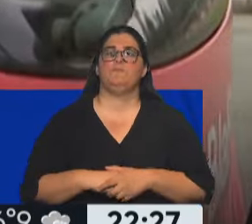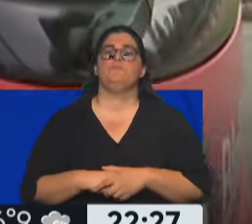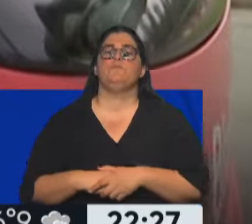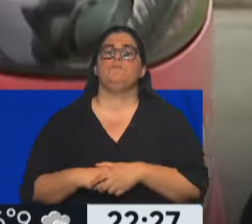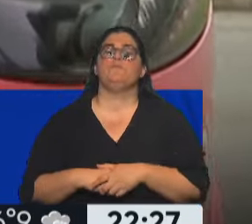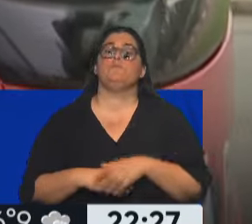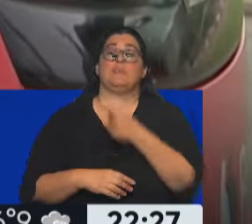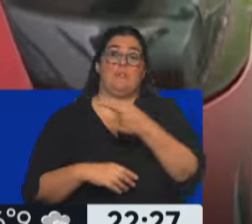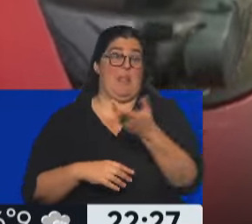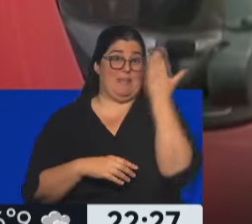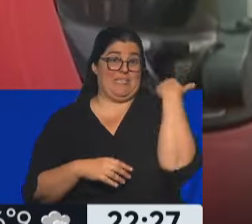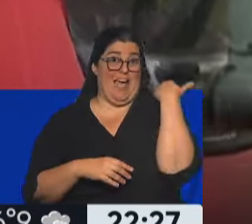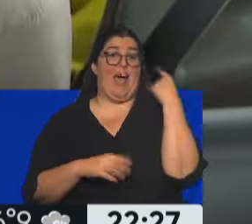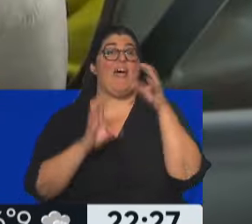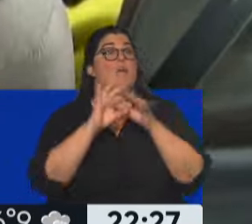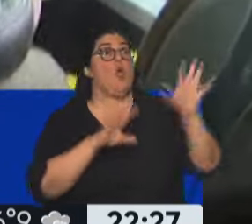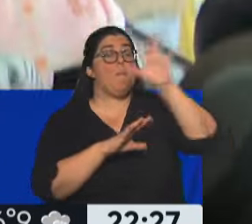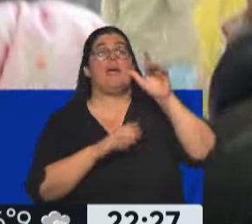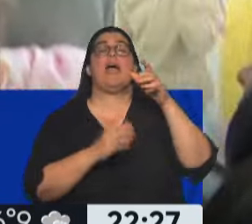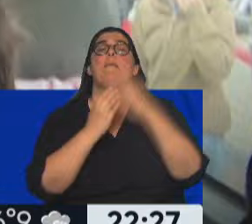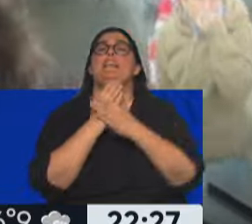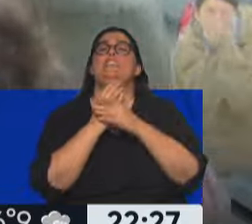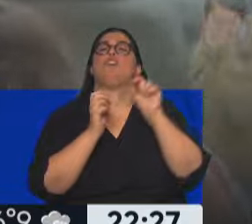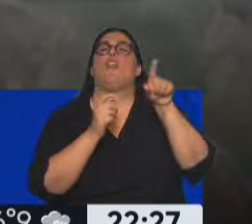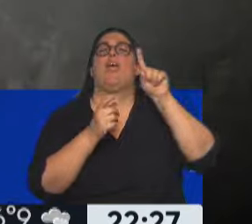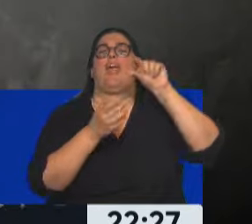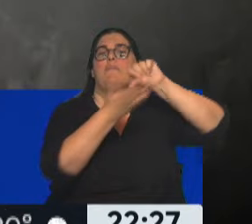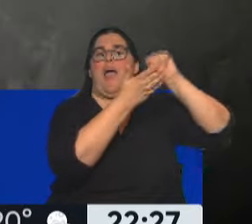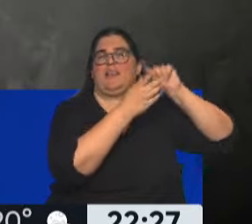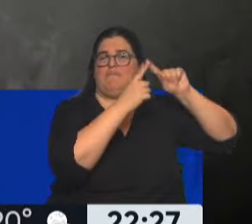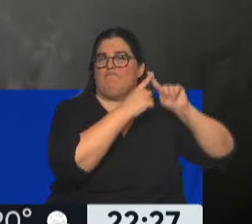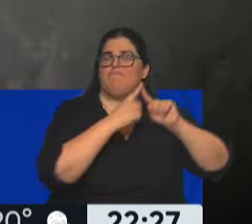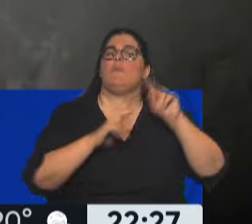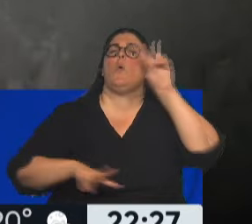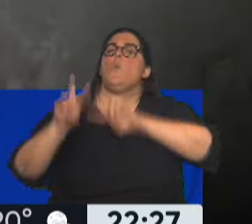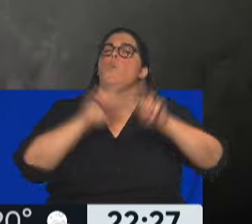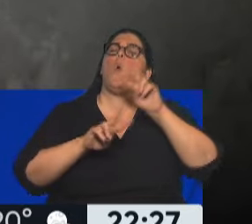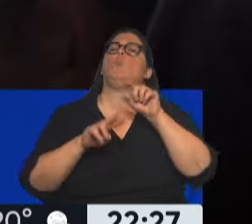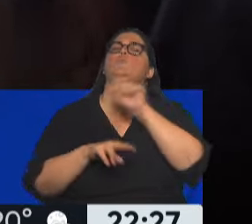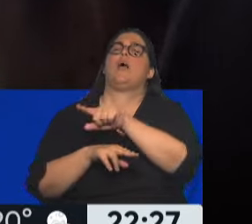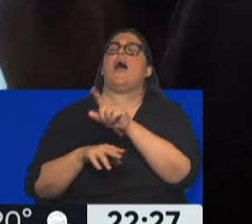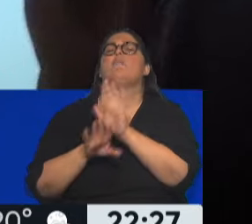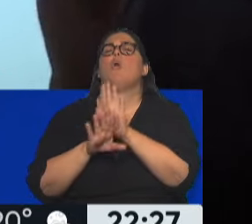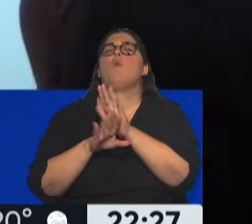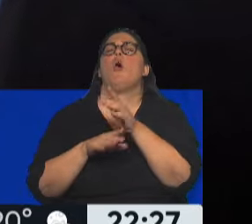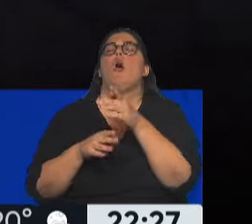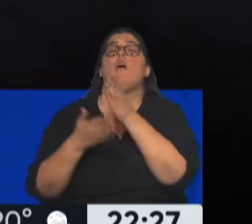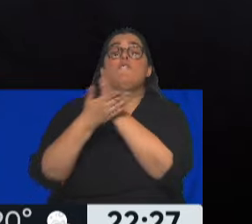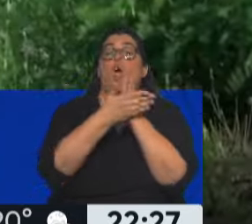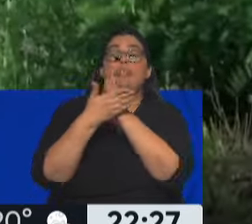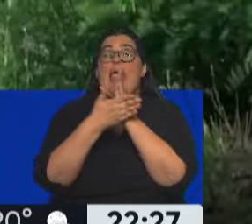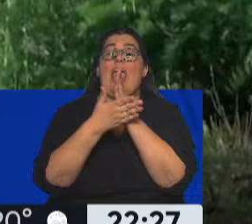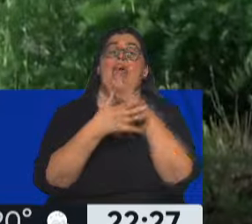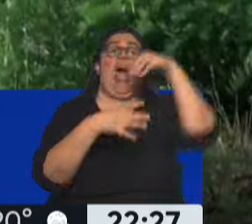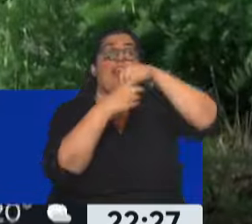los ministros del Interior de las Naciones Europeas instaron a revisar las normas para facilitar el rechazo de peticiones de refugio en las fronteras interiores